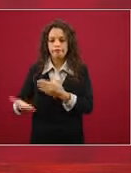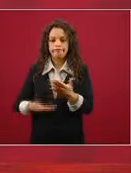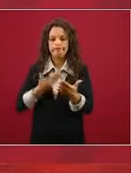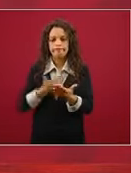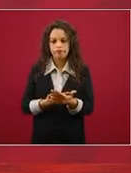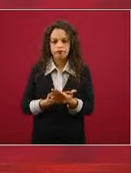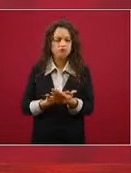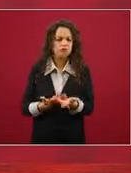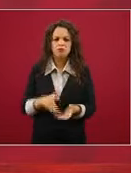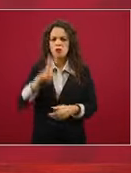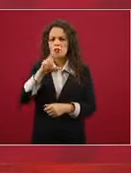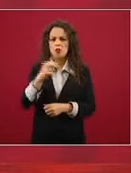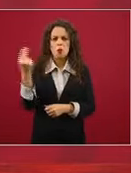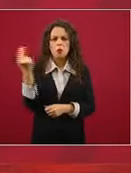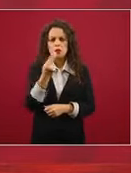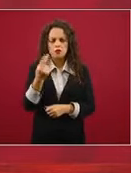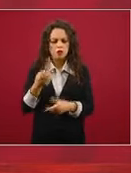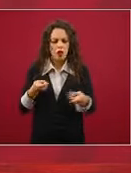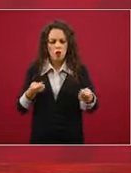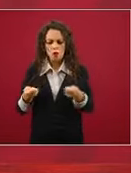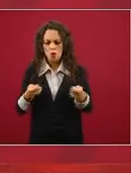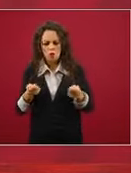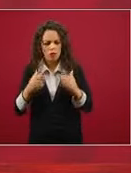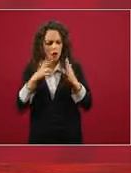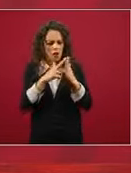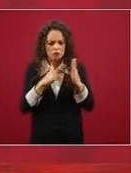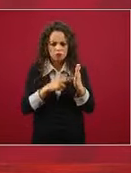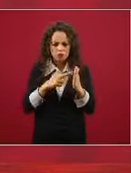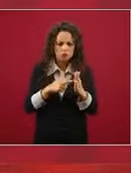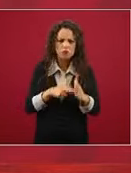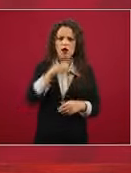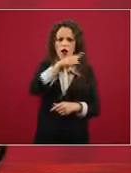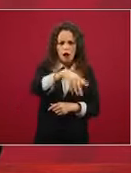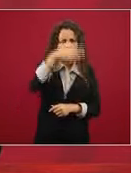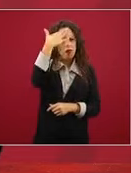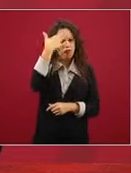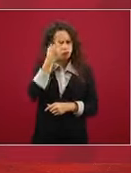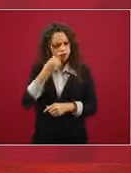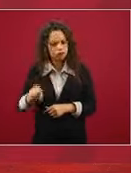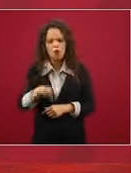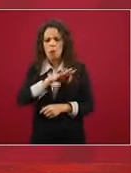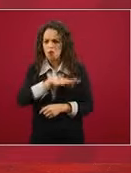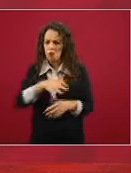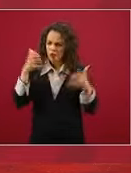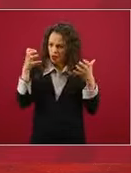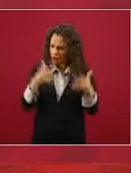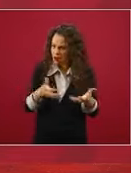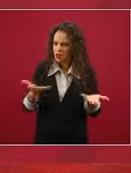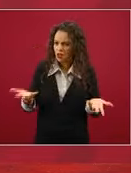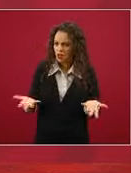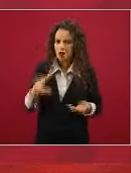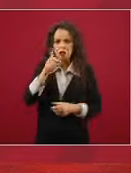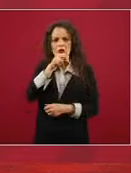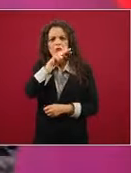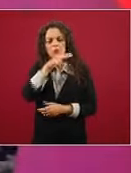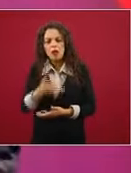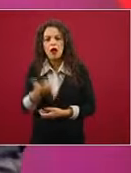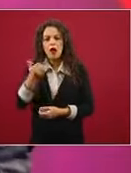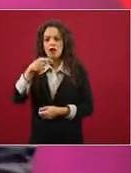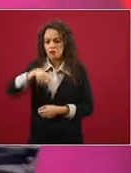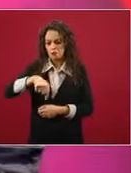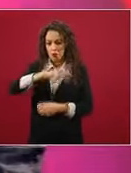hacía falta regularles, que ellos eran capaces de regularse y que querían ser parte de la solución y no del problema, y que estaban por el avance del país